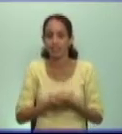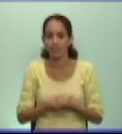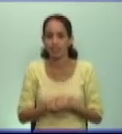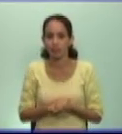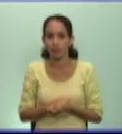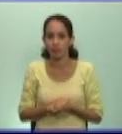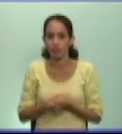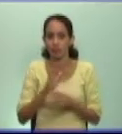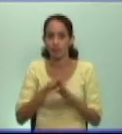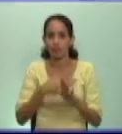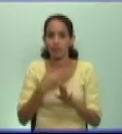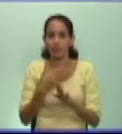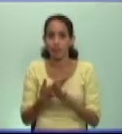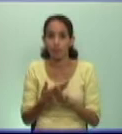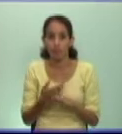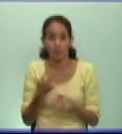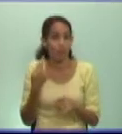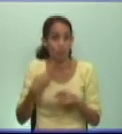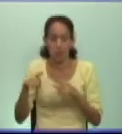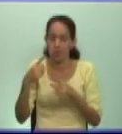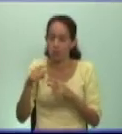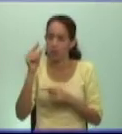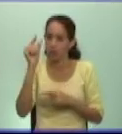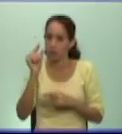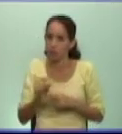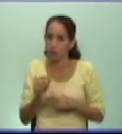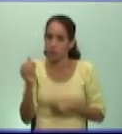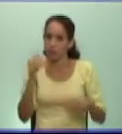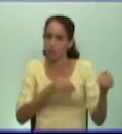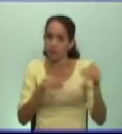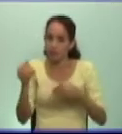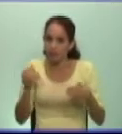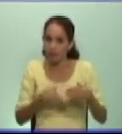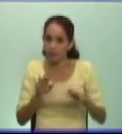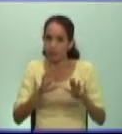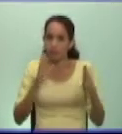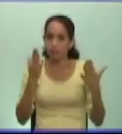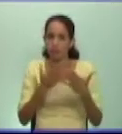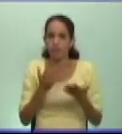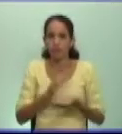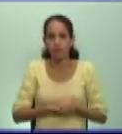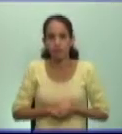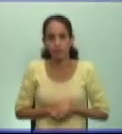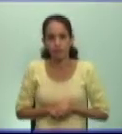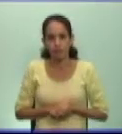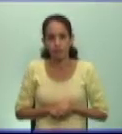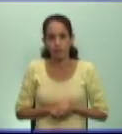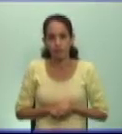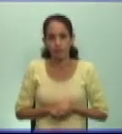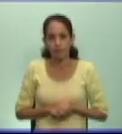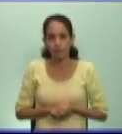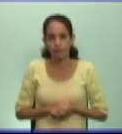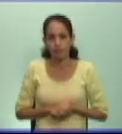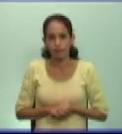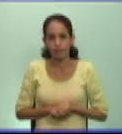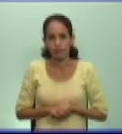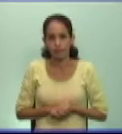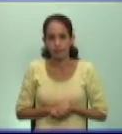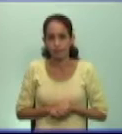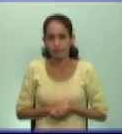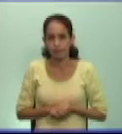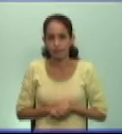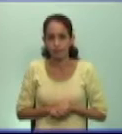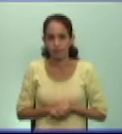gran precursor, Francisco Miranda, vimos el caso de José de San Martín, de José Cecilio del